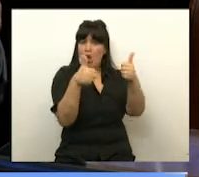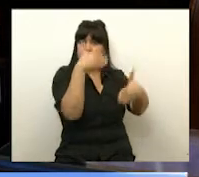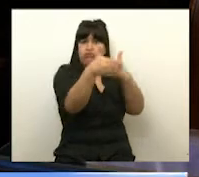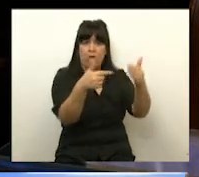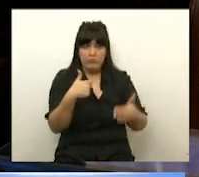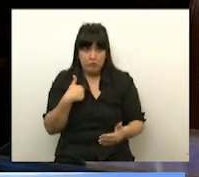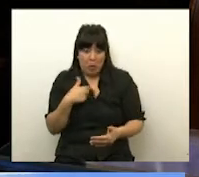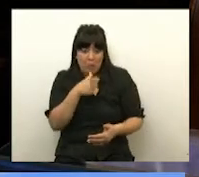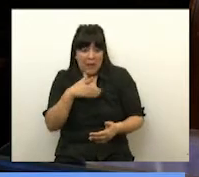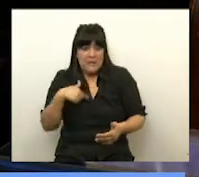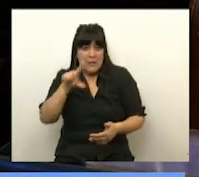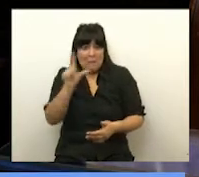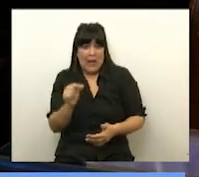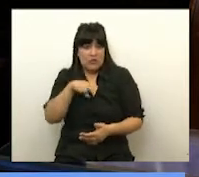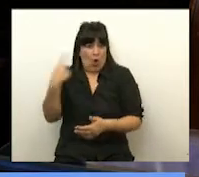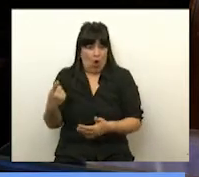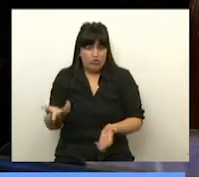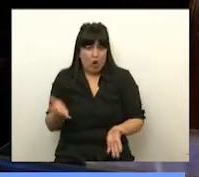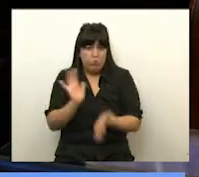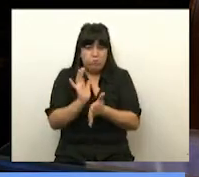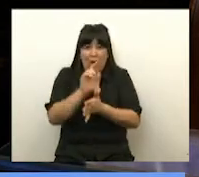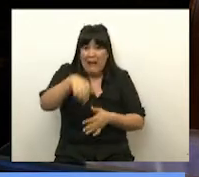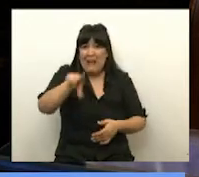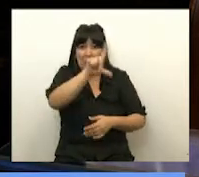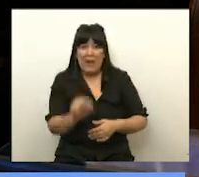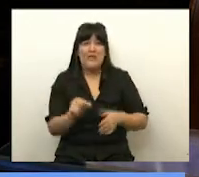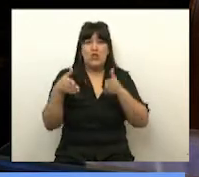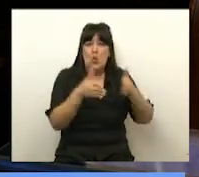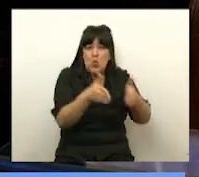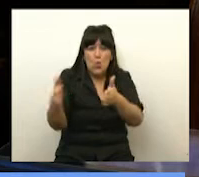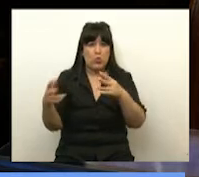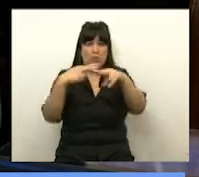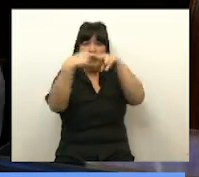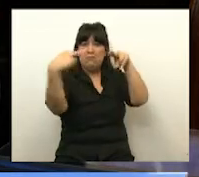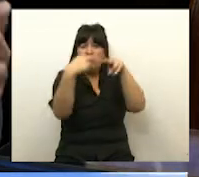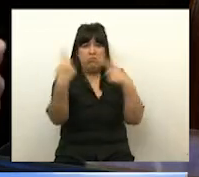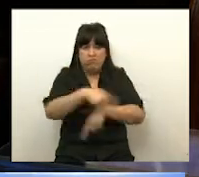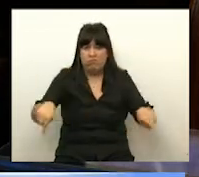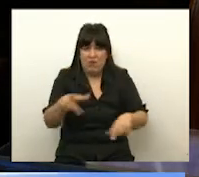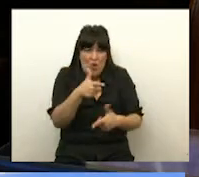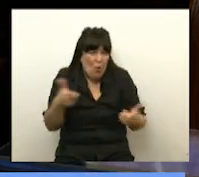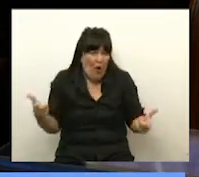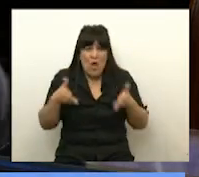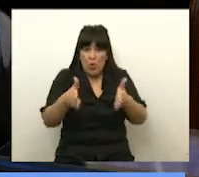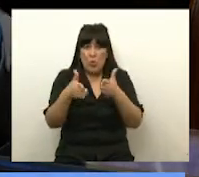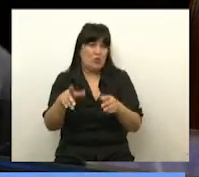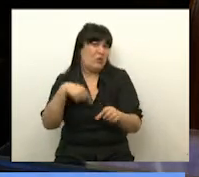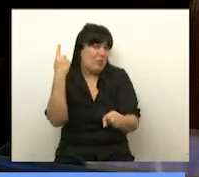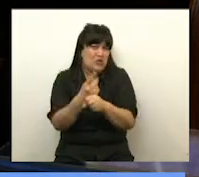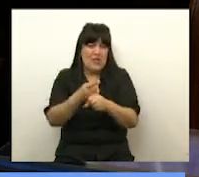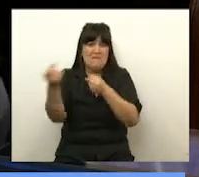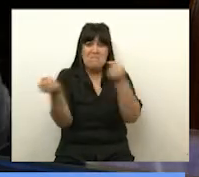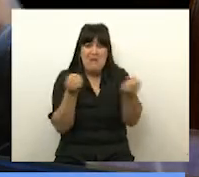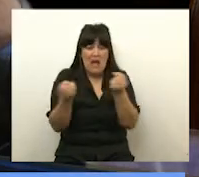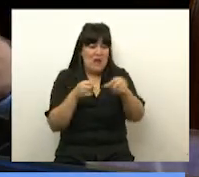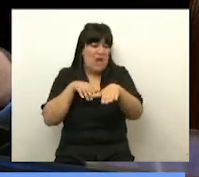el país de las autopistas, ni es el país de las rutas, ni mucho menos. Son rutas prácticamente intransitables. Algunas rutas que